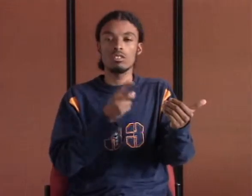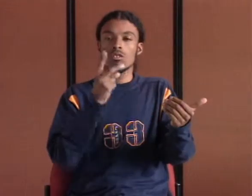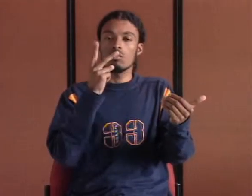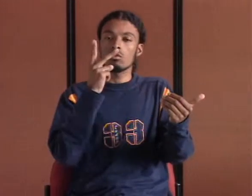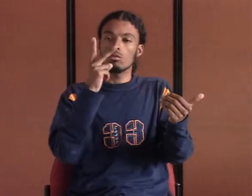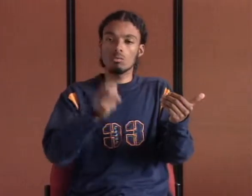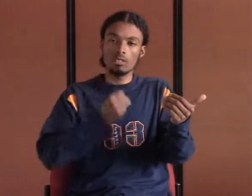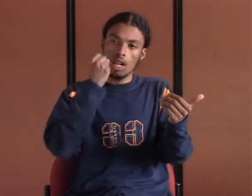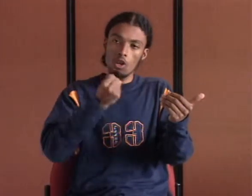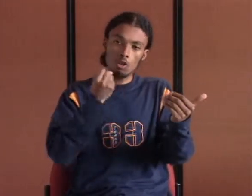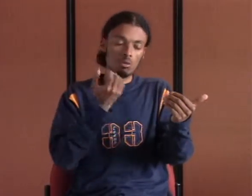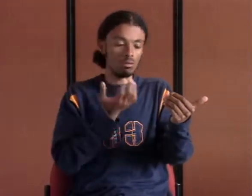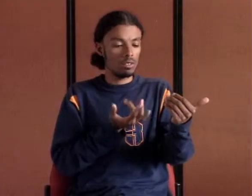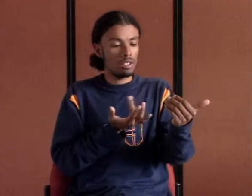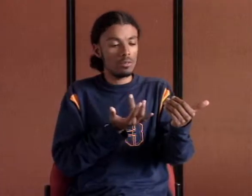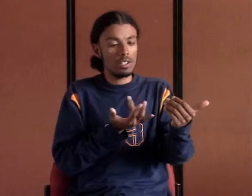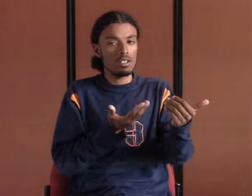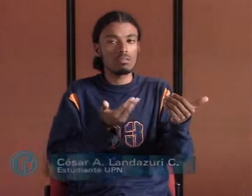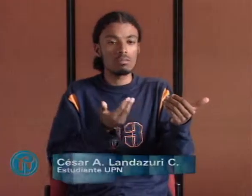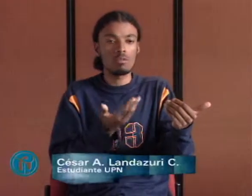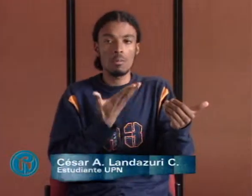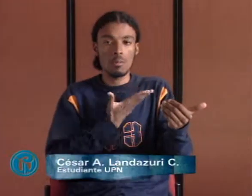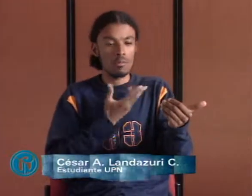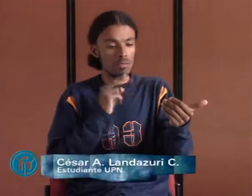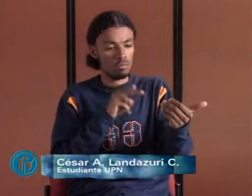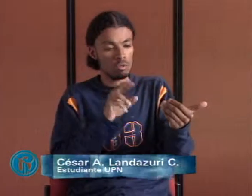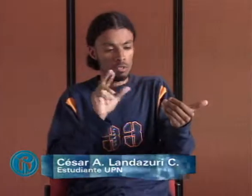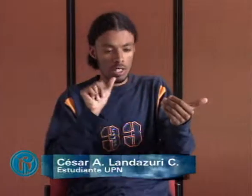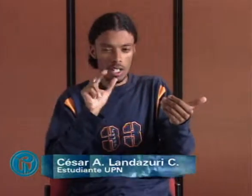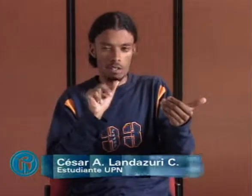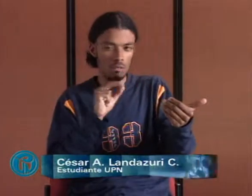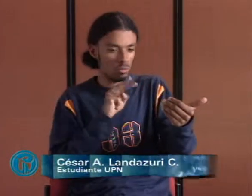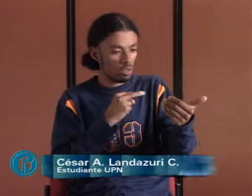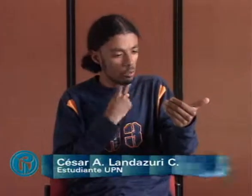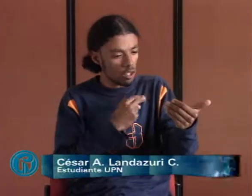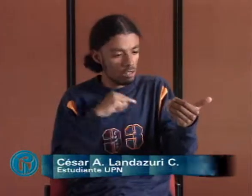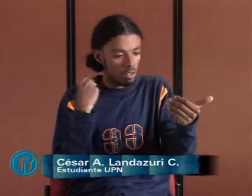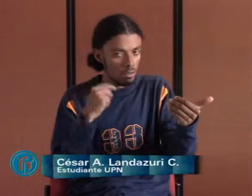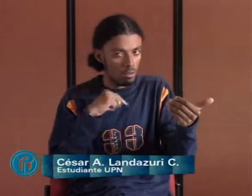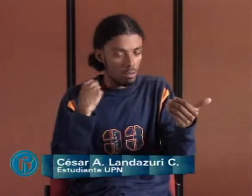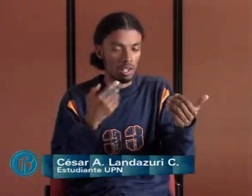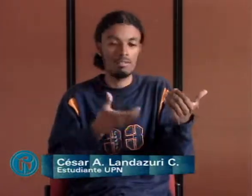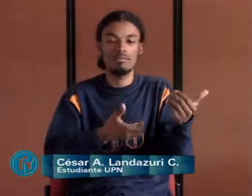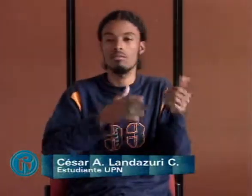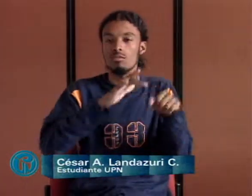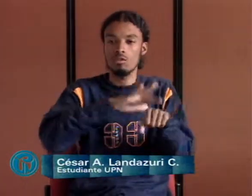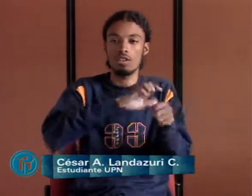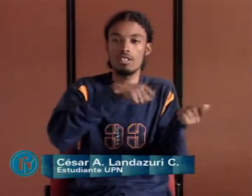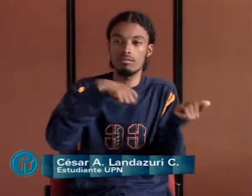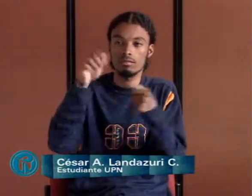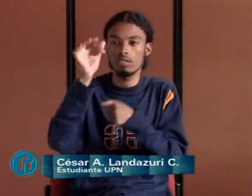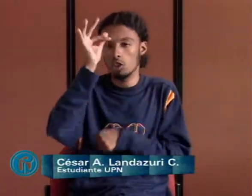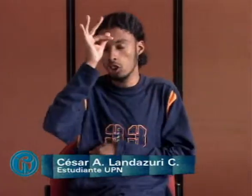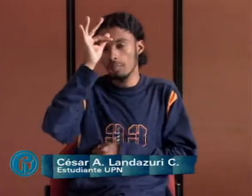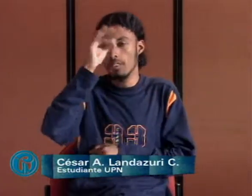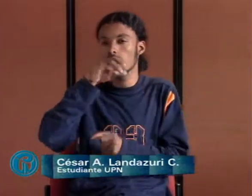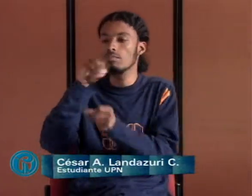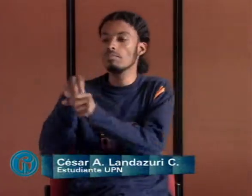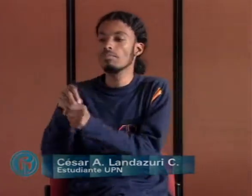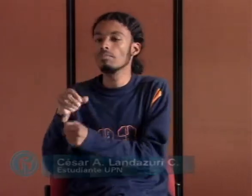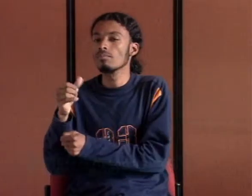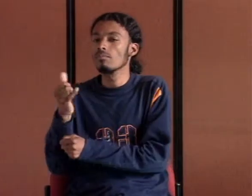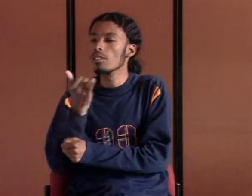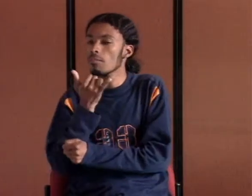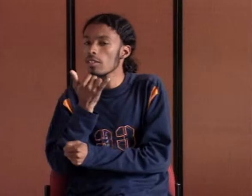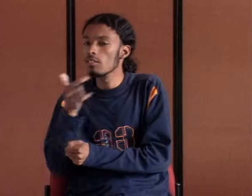que yo era sordo. Más o menos como a la edad de dos años, a mis padres les parecía muy raro que yo no hacía ningún tipo de juego vocal.